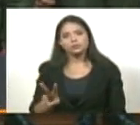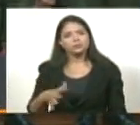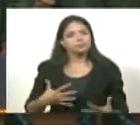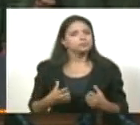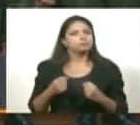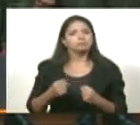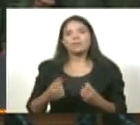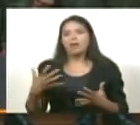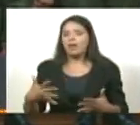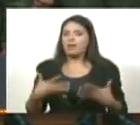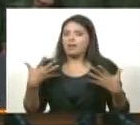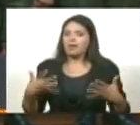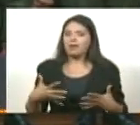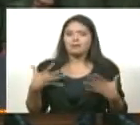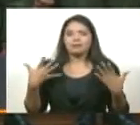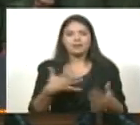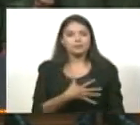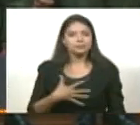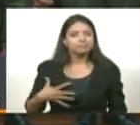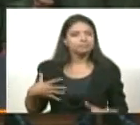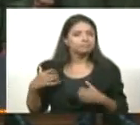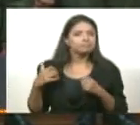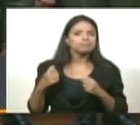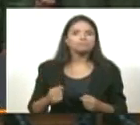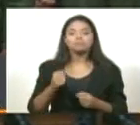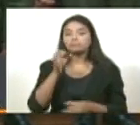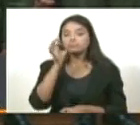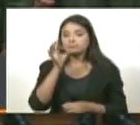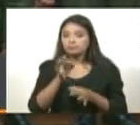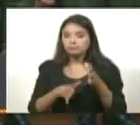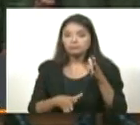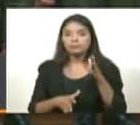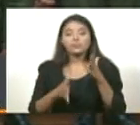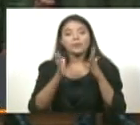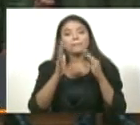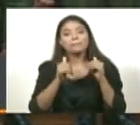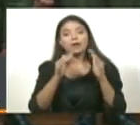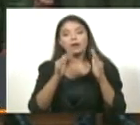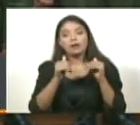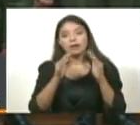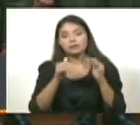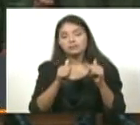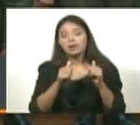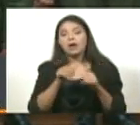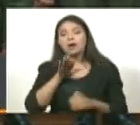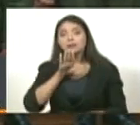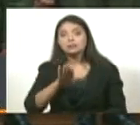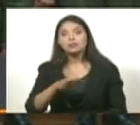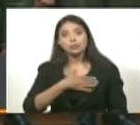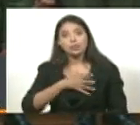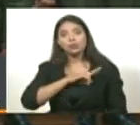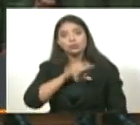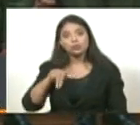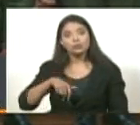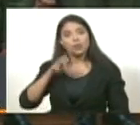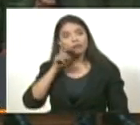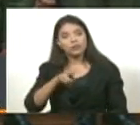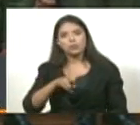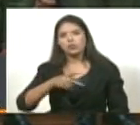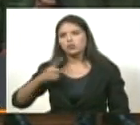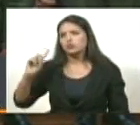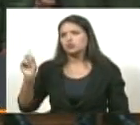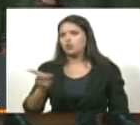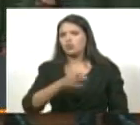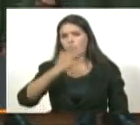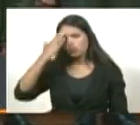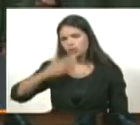euforia, con esa alegría, con esas ganas, con esa fe, con esa esperanza. Eso fue lo que vimos nosotros, los soldados de